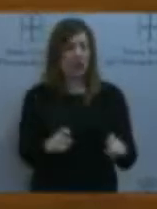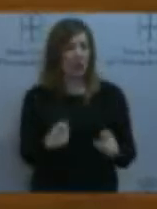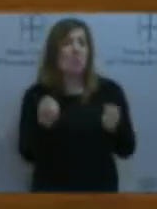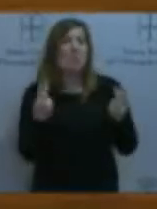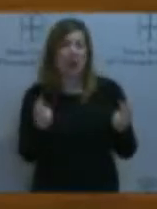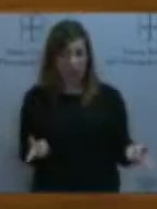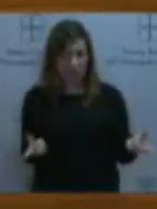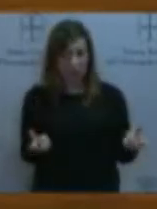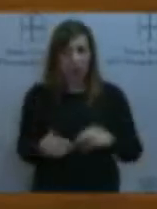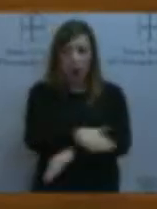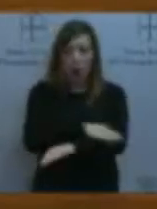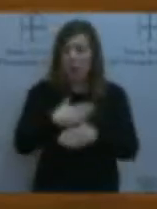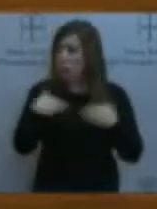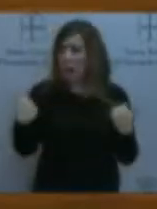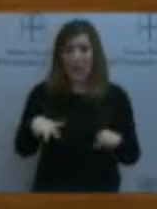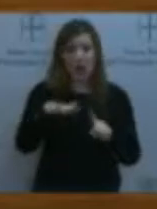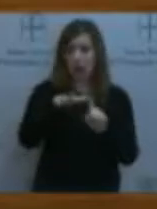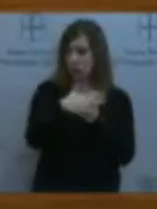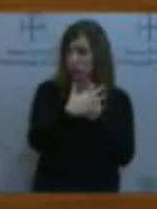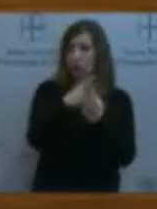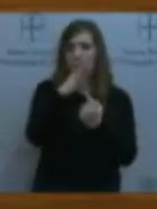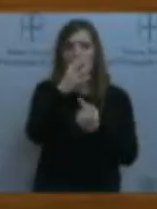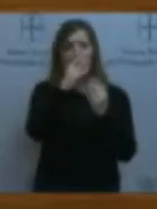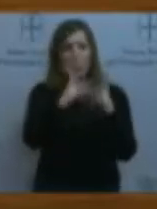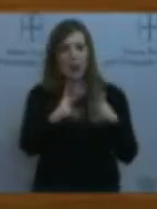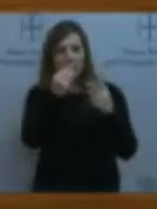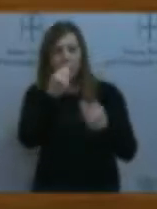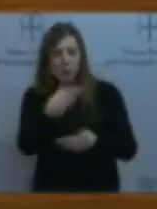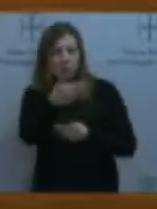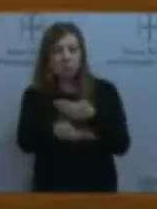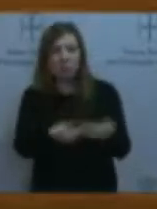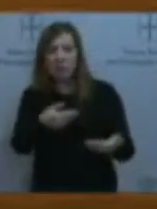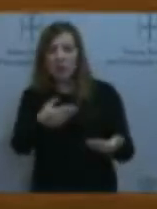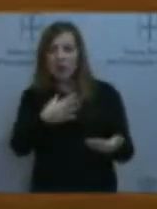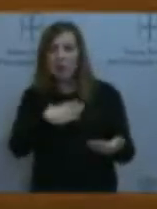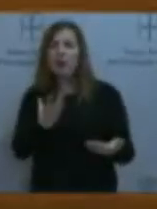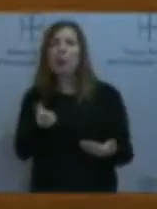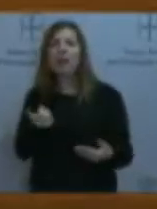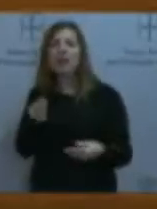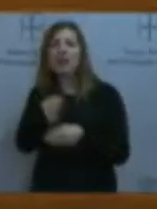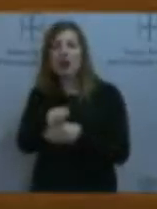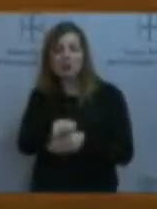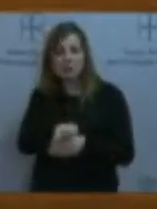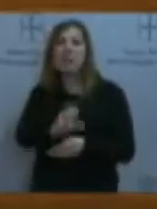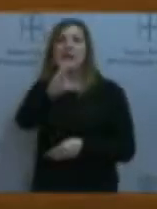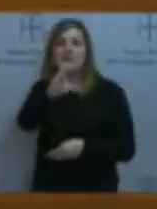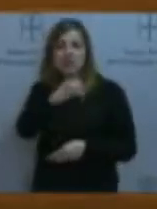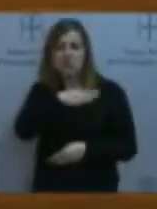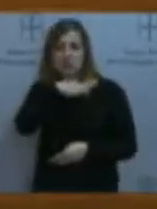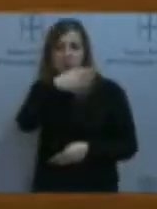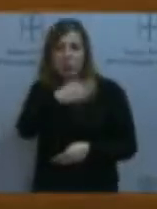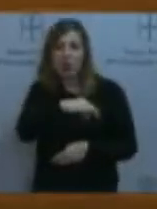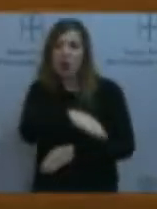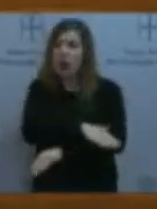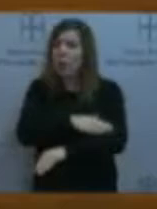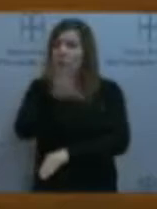gobierno, en un contexto en el que las cuentas vayan bien a nivel general, puede poner más dinero sobre la mesa, y cualquier gobierno autonómico,